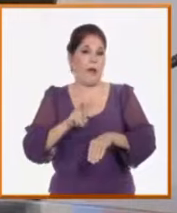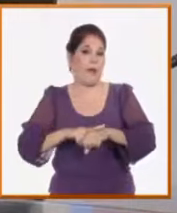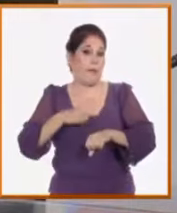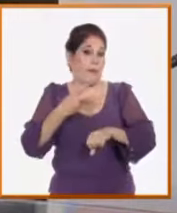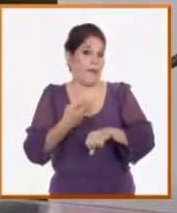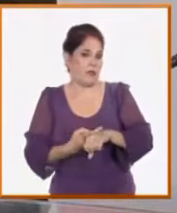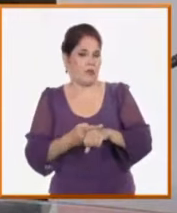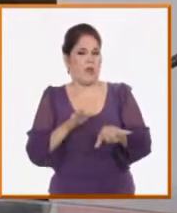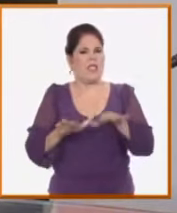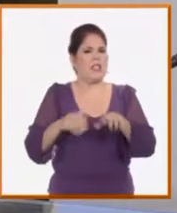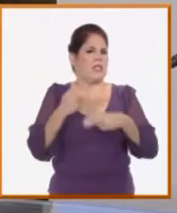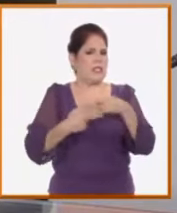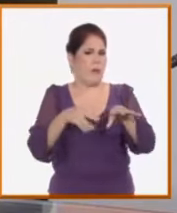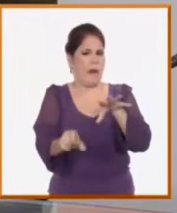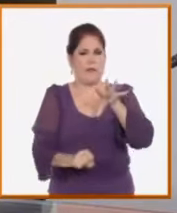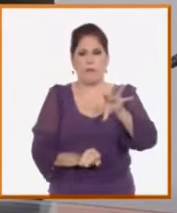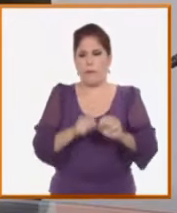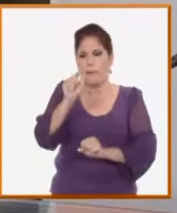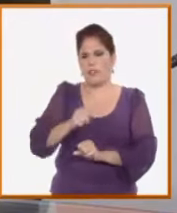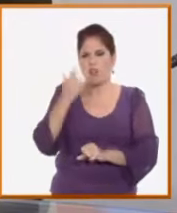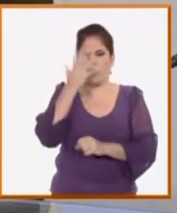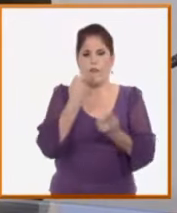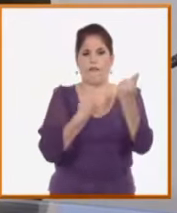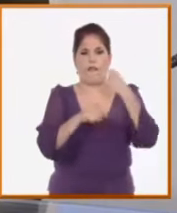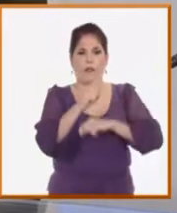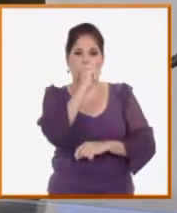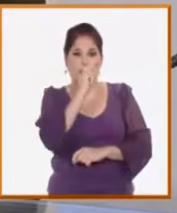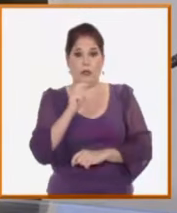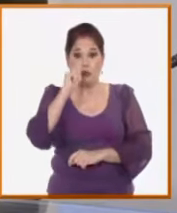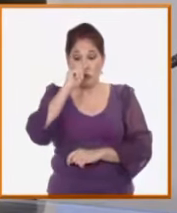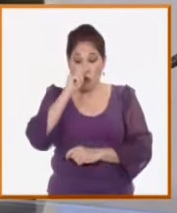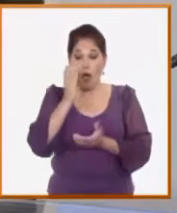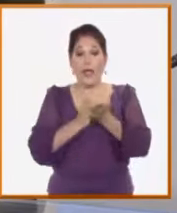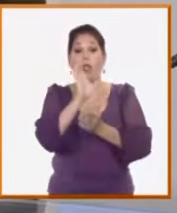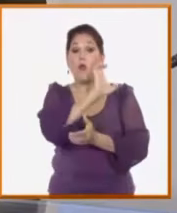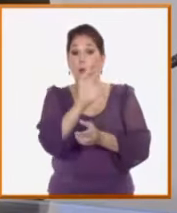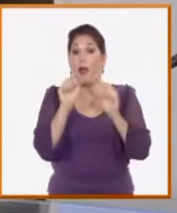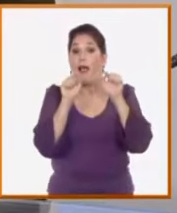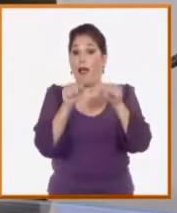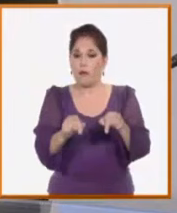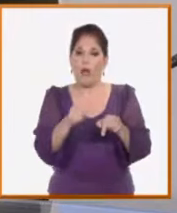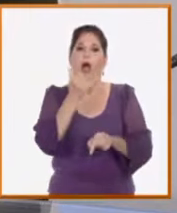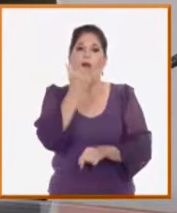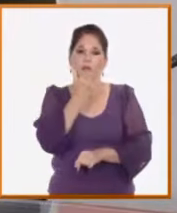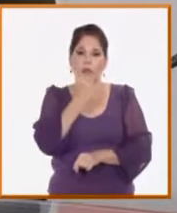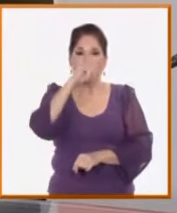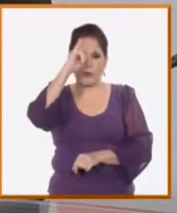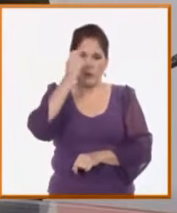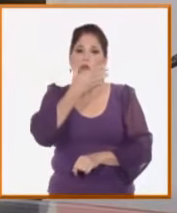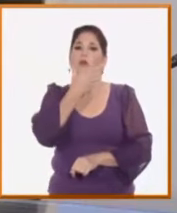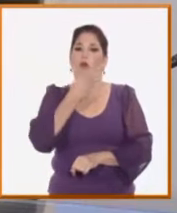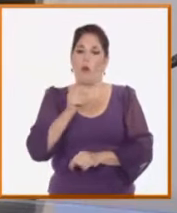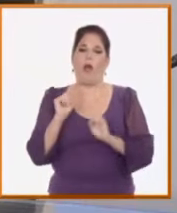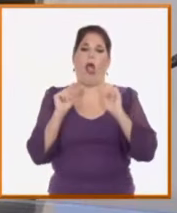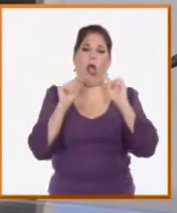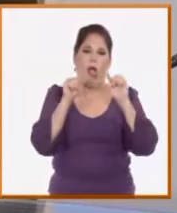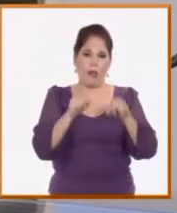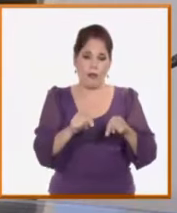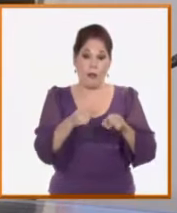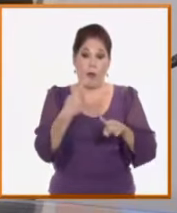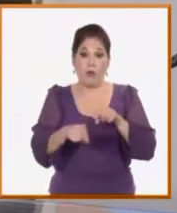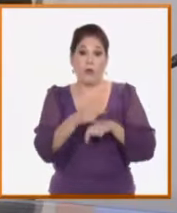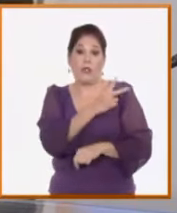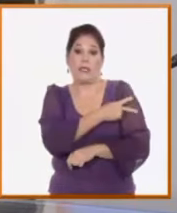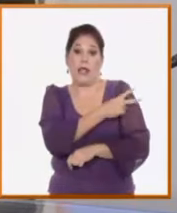que BC nuevamente se desarrolla en este sector pero fueron puntuales y hubo afectaciones eh En este sector y la secundaria